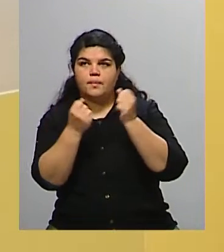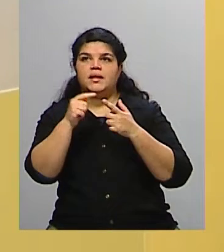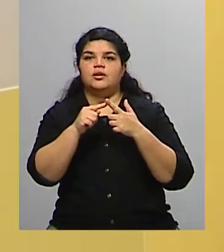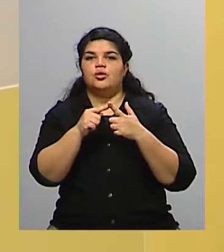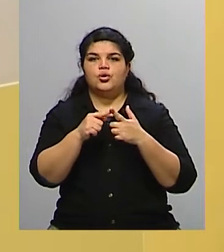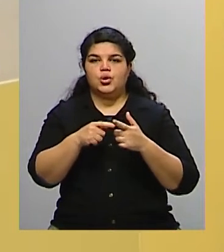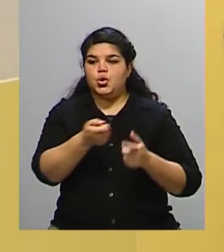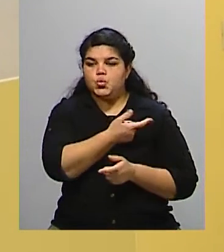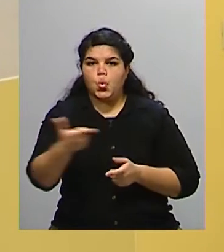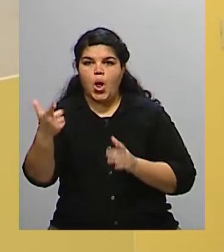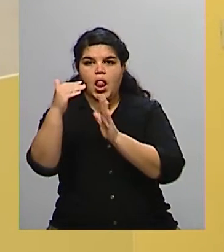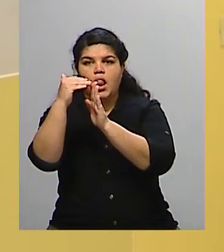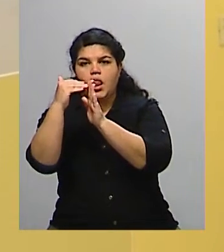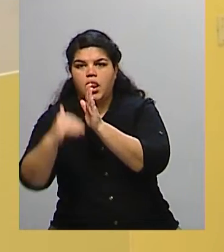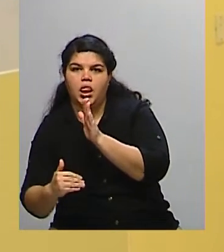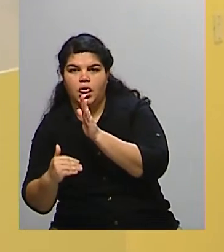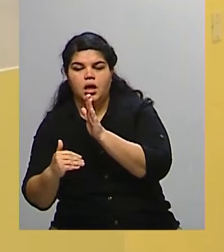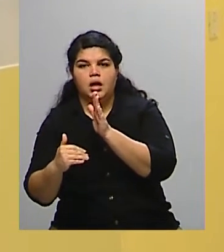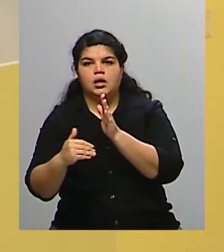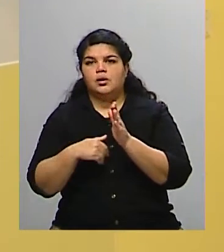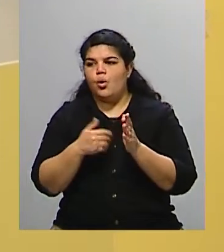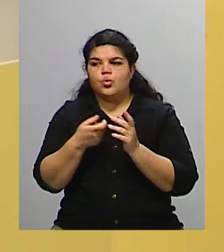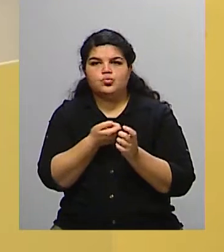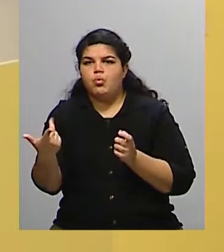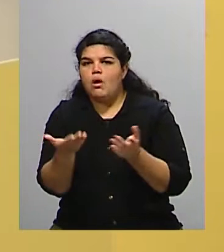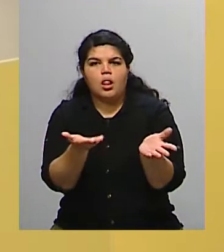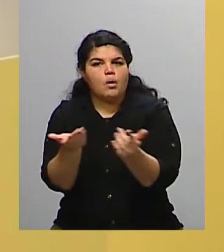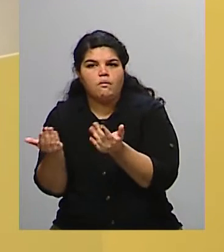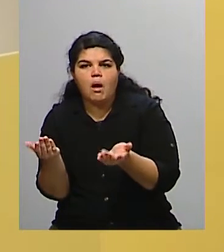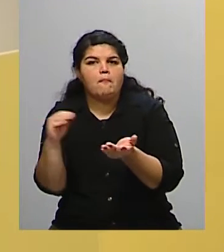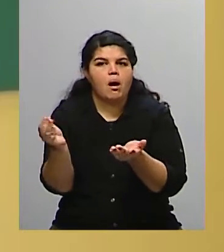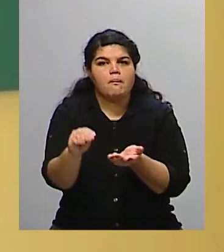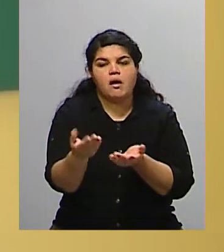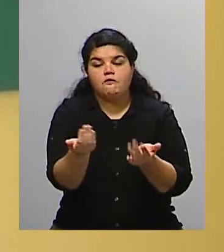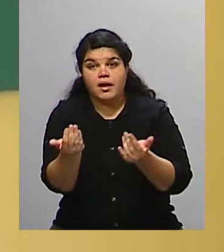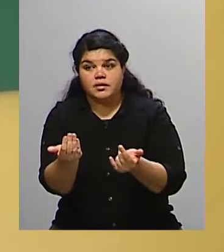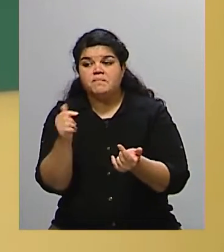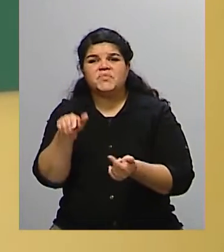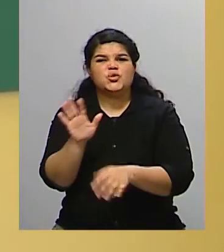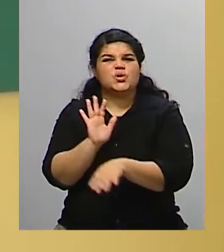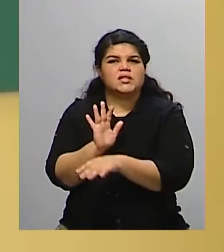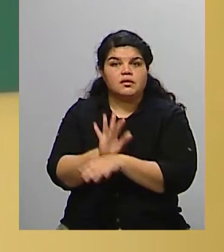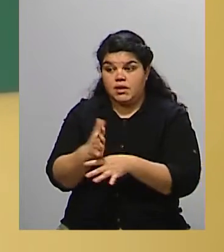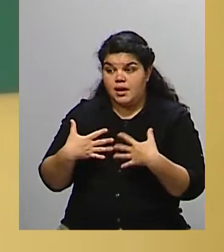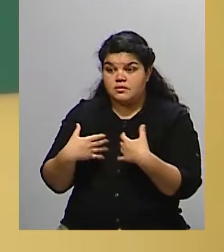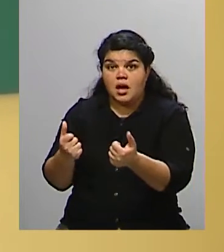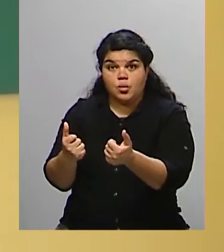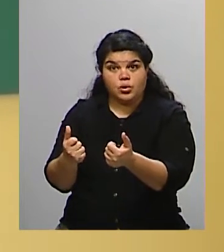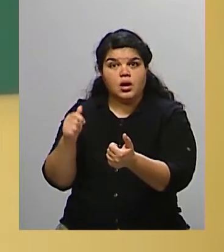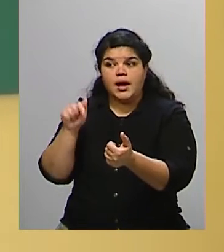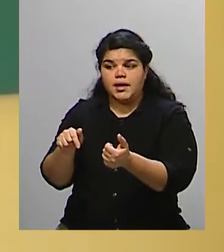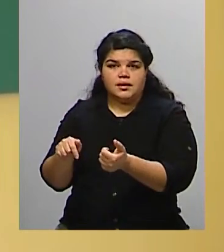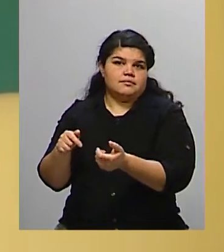real, nuestro sistema, lo que estamos haciendo es se están achicando nuestros recursos, porque es más, de hecho, gran parte de nuestro sistema de